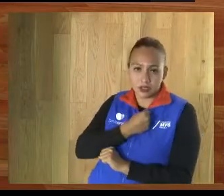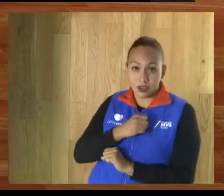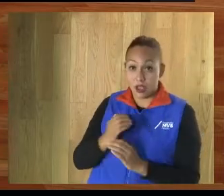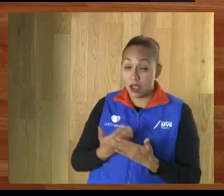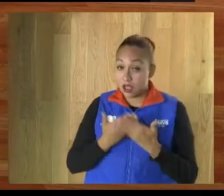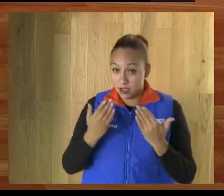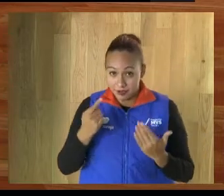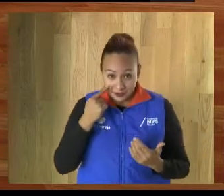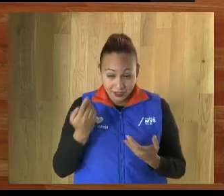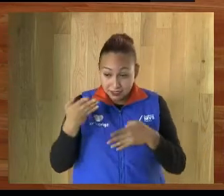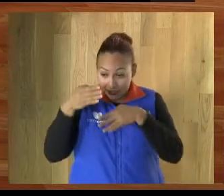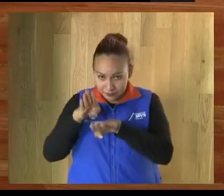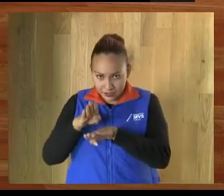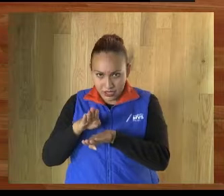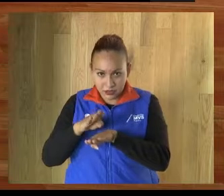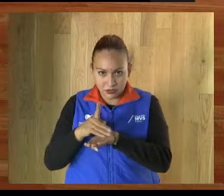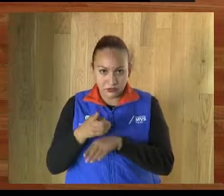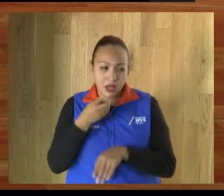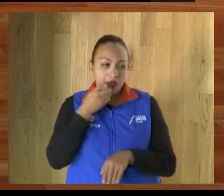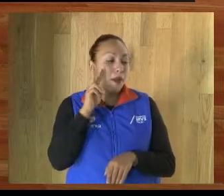incrementa las peticiones de